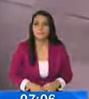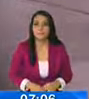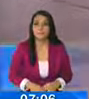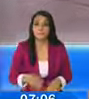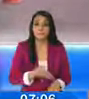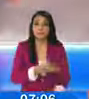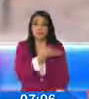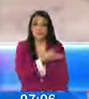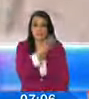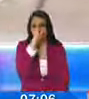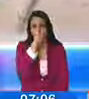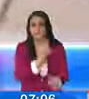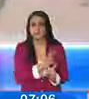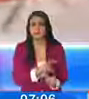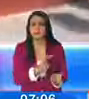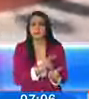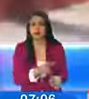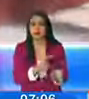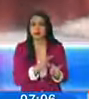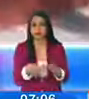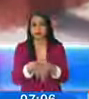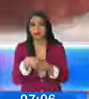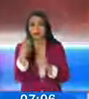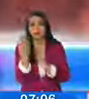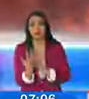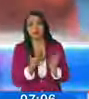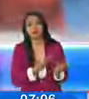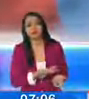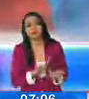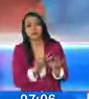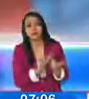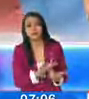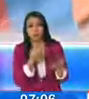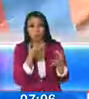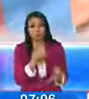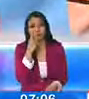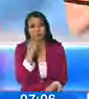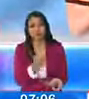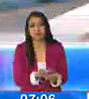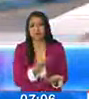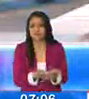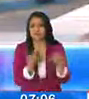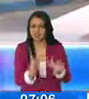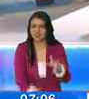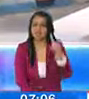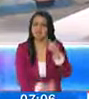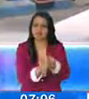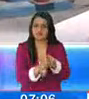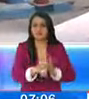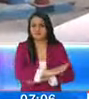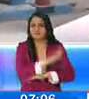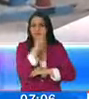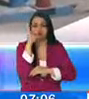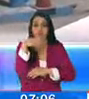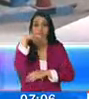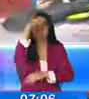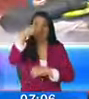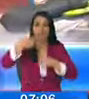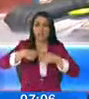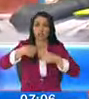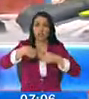Investigaron, esperaron y cuando estaban seguros que había evidencia para imputar a los sospechosos, descayeron a media mañana. En el norte de Quito ingresaron a un